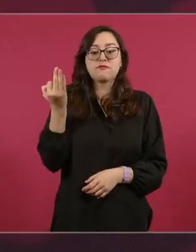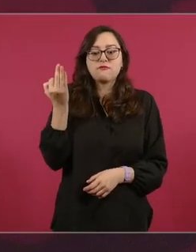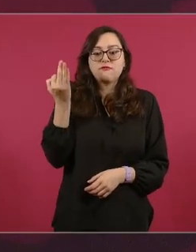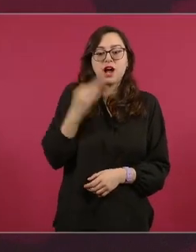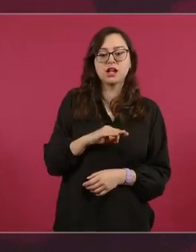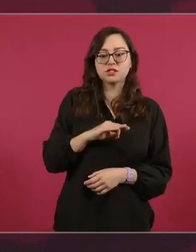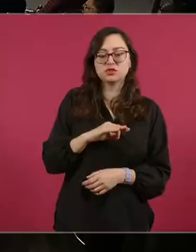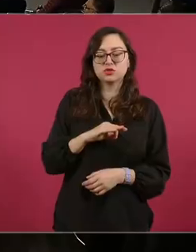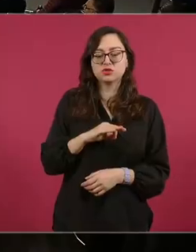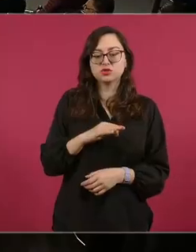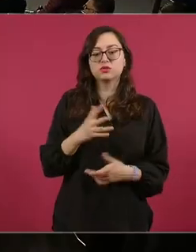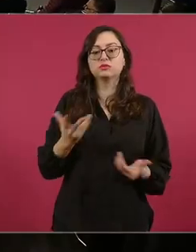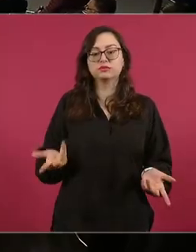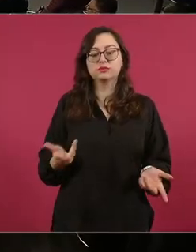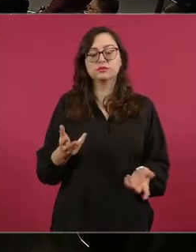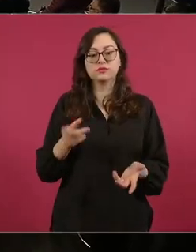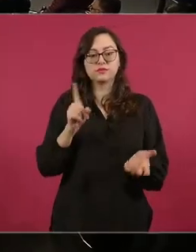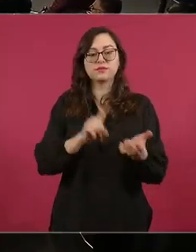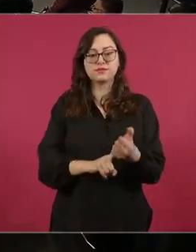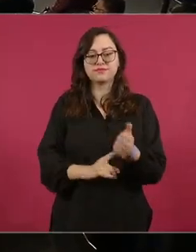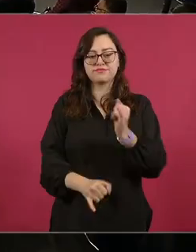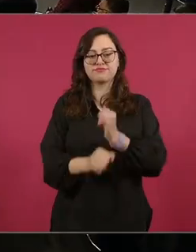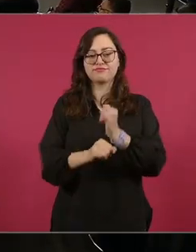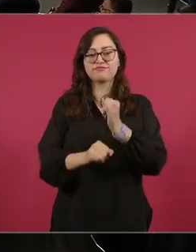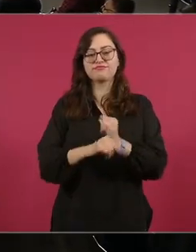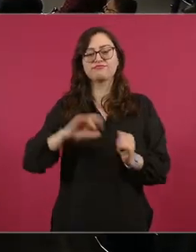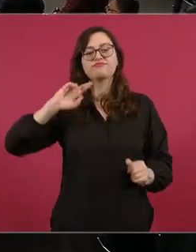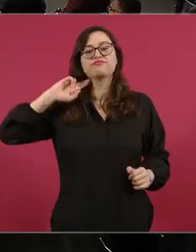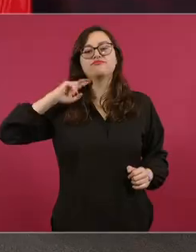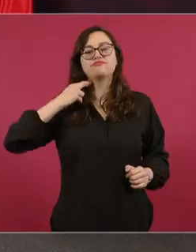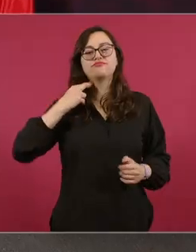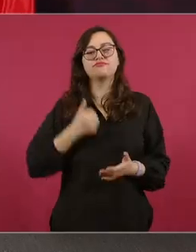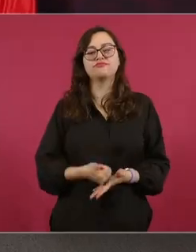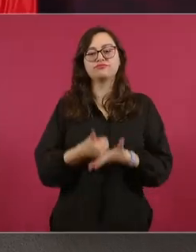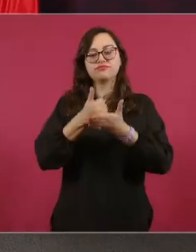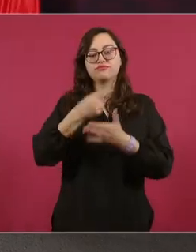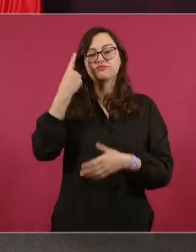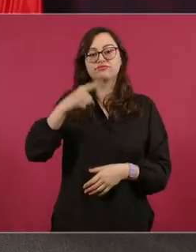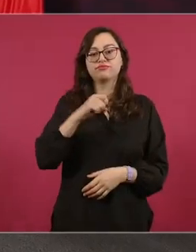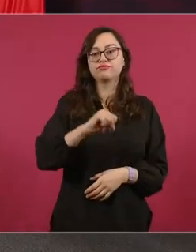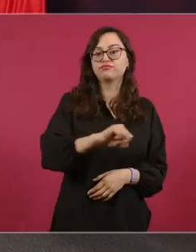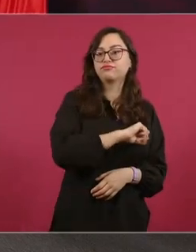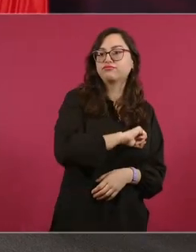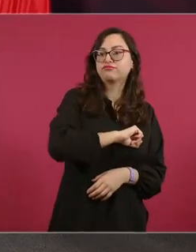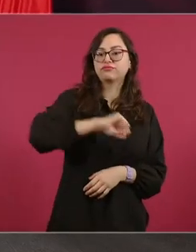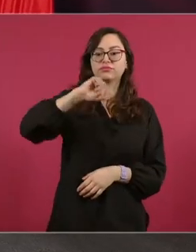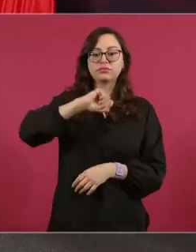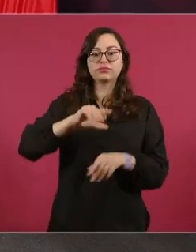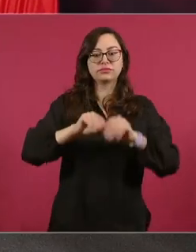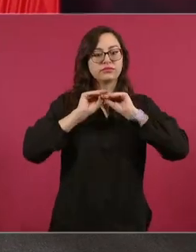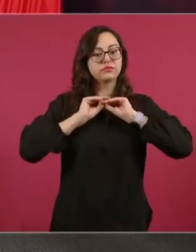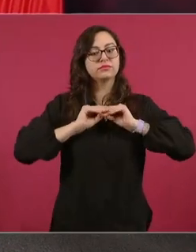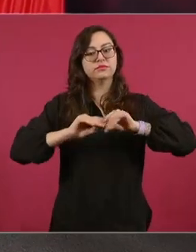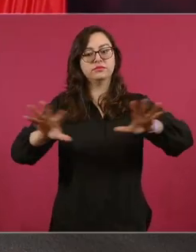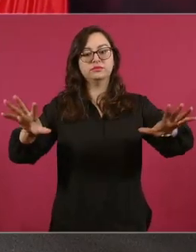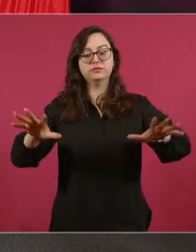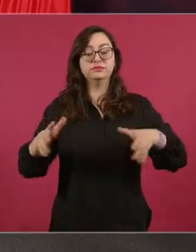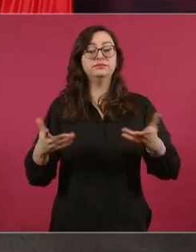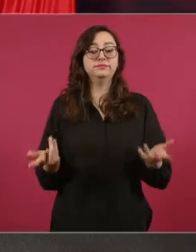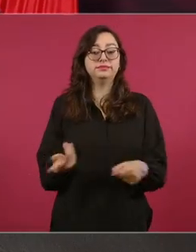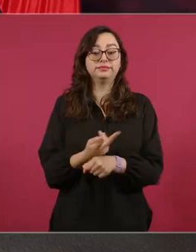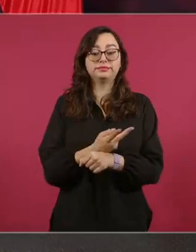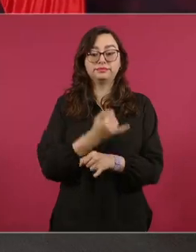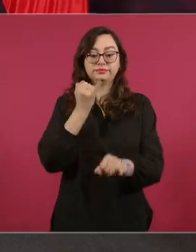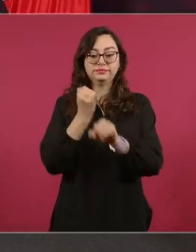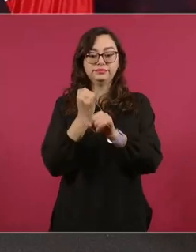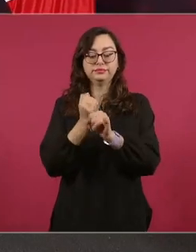con el uso de robots. Es algo que no han podido las plataformas de